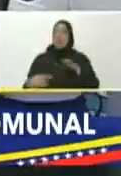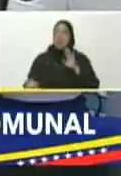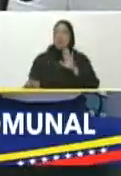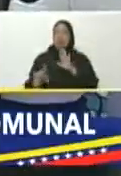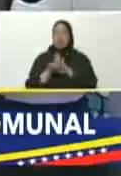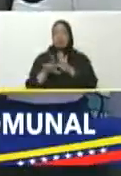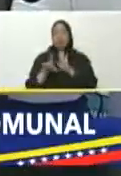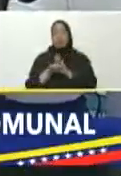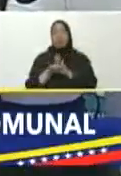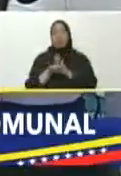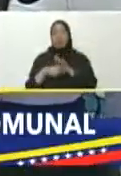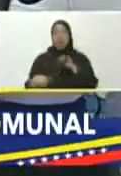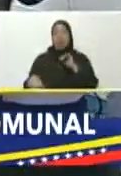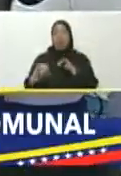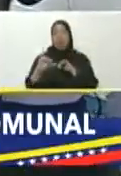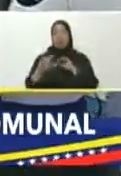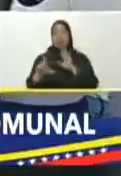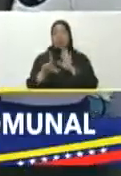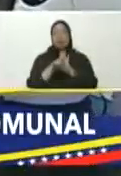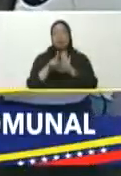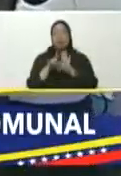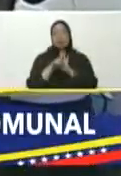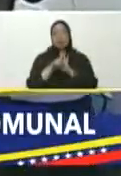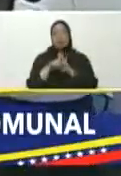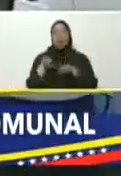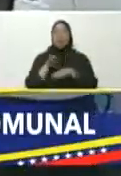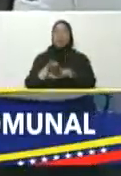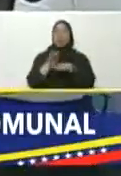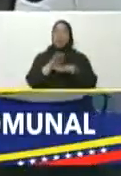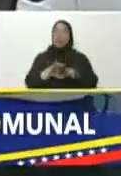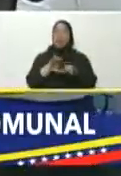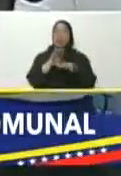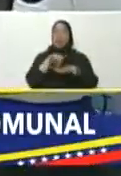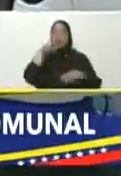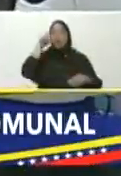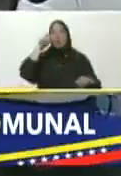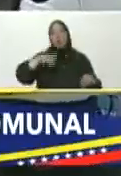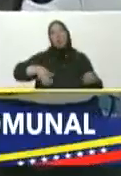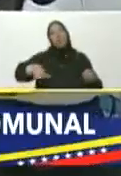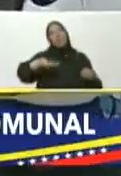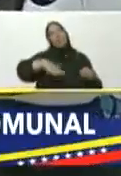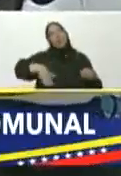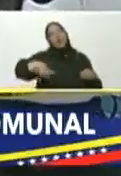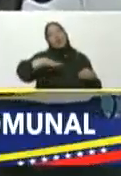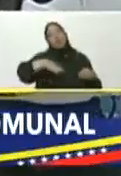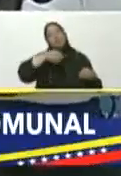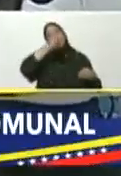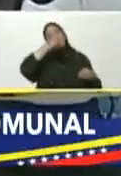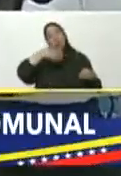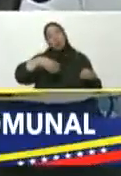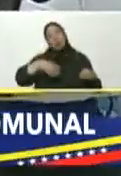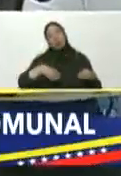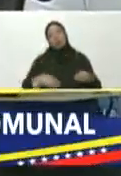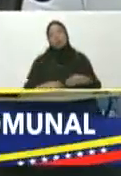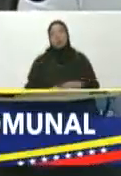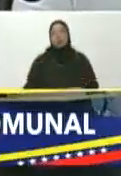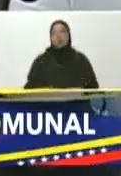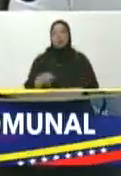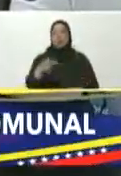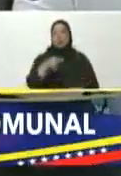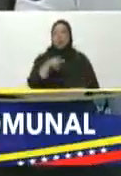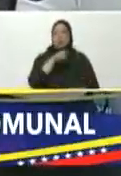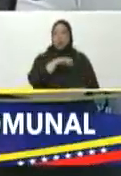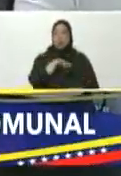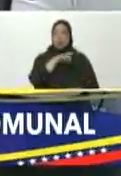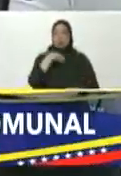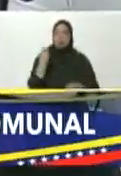Ustedes son la autoridad y la ley. ¿Para qué? Para proteger al pueblo, para darle seguridad a la gente. Positivo. ¿Verdad? ¿Y tú te sientes como siendo